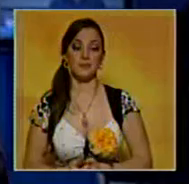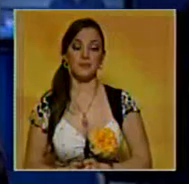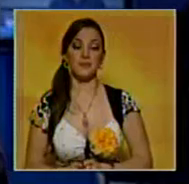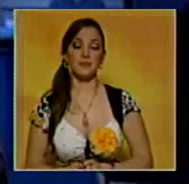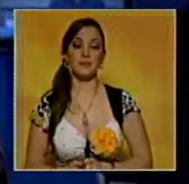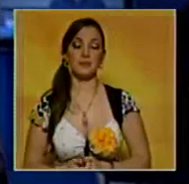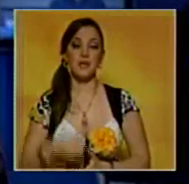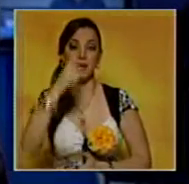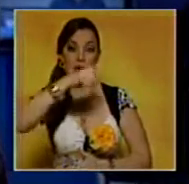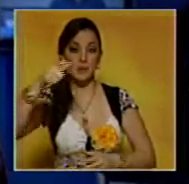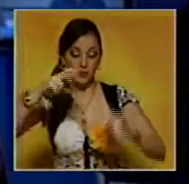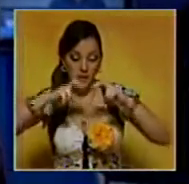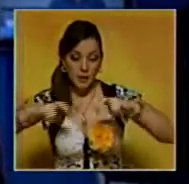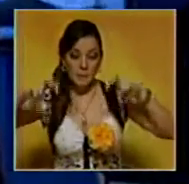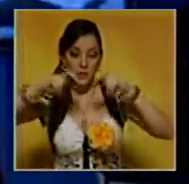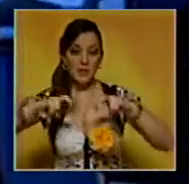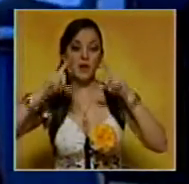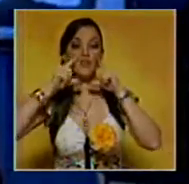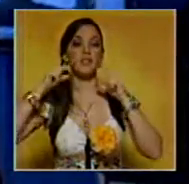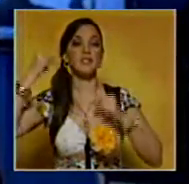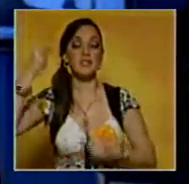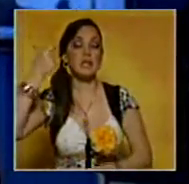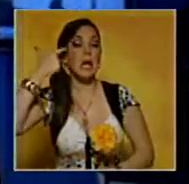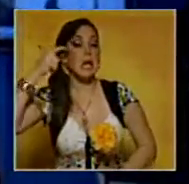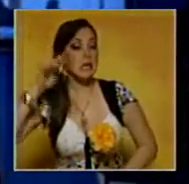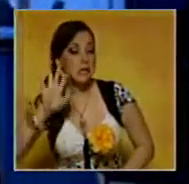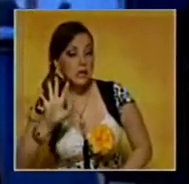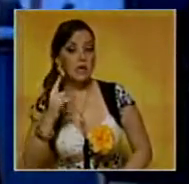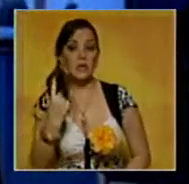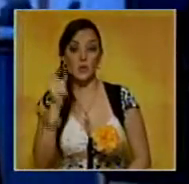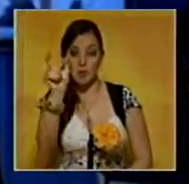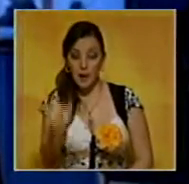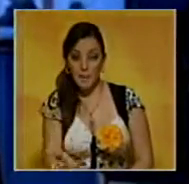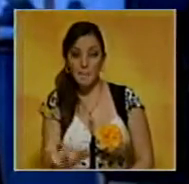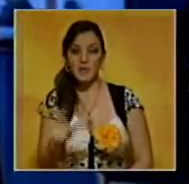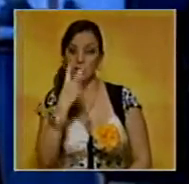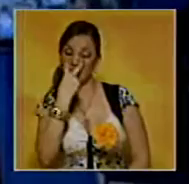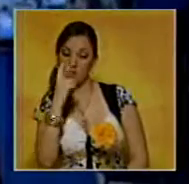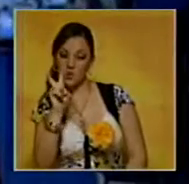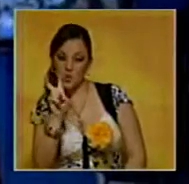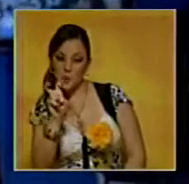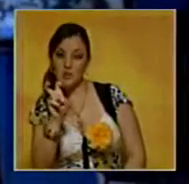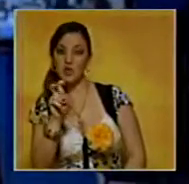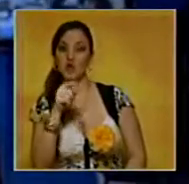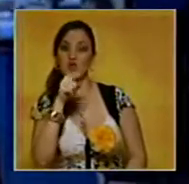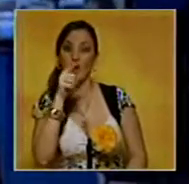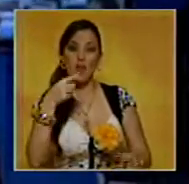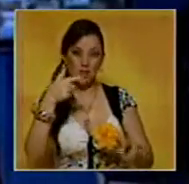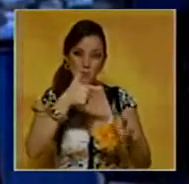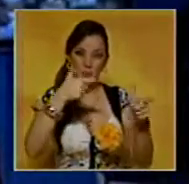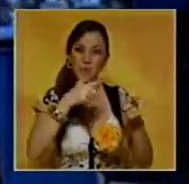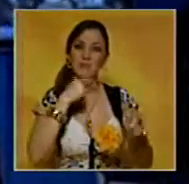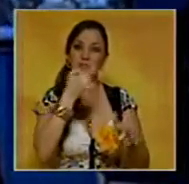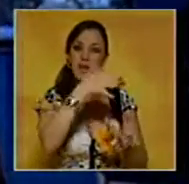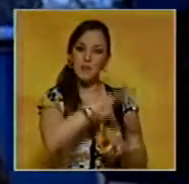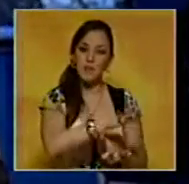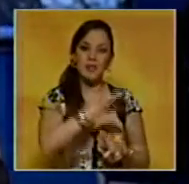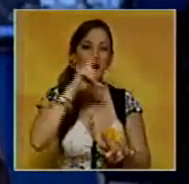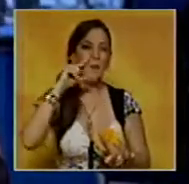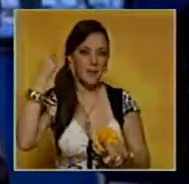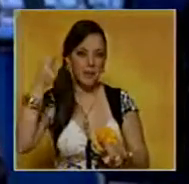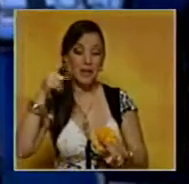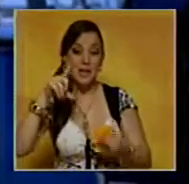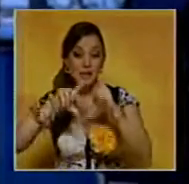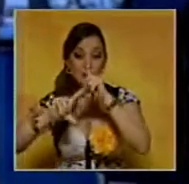los investigadores franceses creen que uno de los sospechosos de los atentados de parís que se encuentra prófugo el belga sala abdeslam